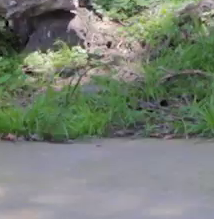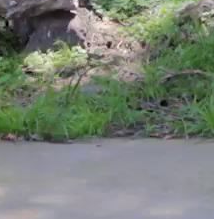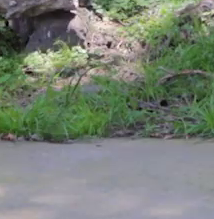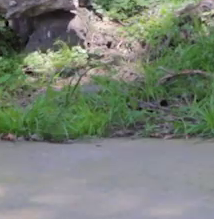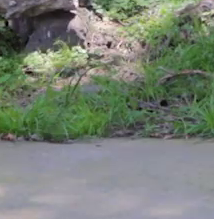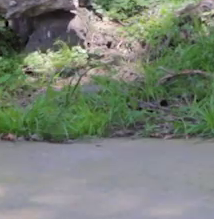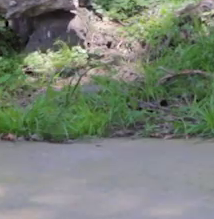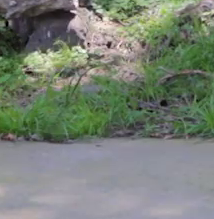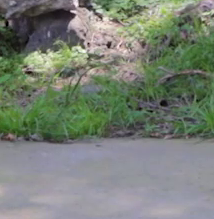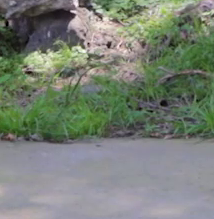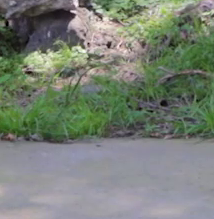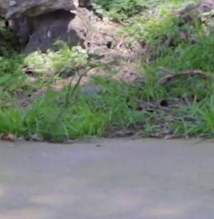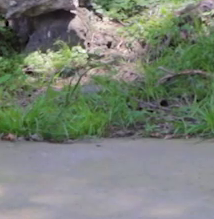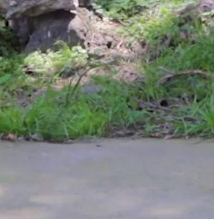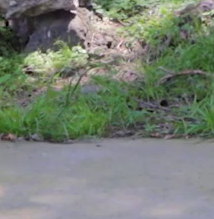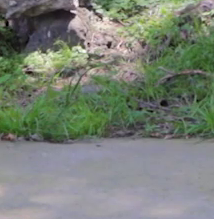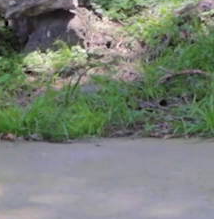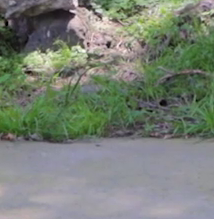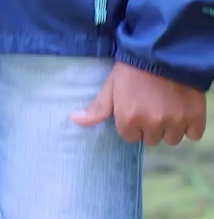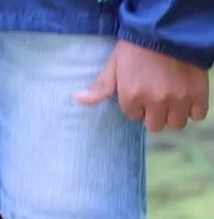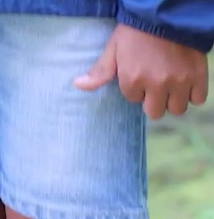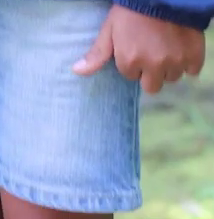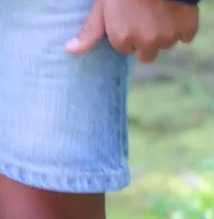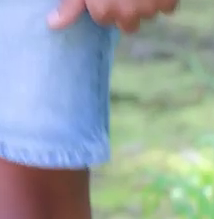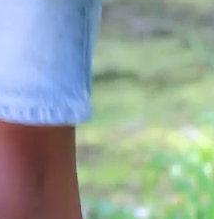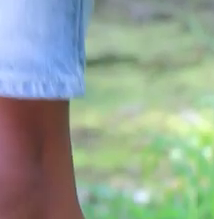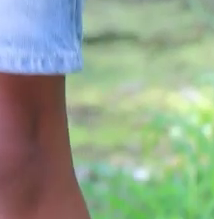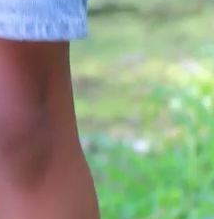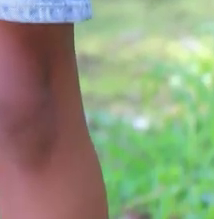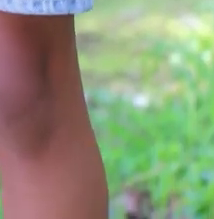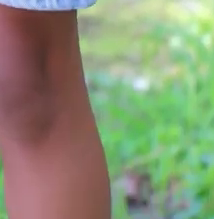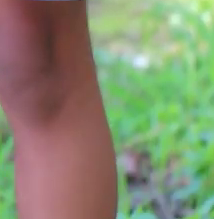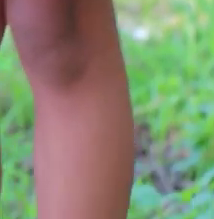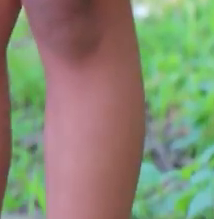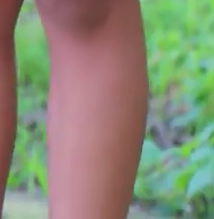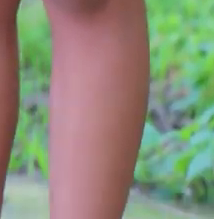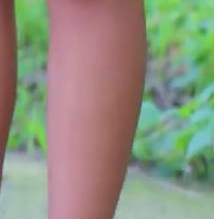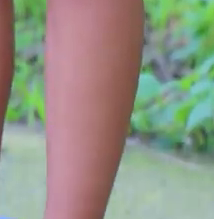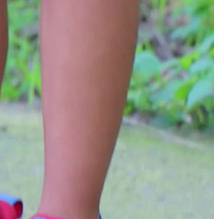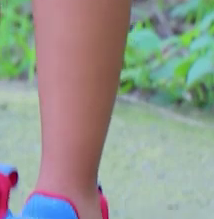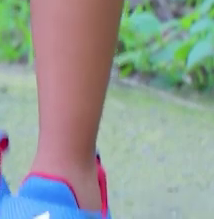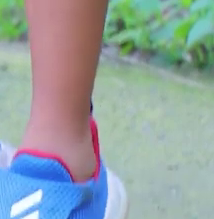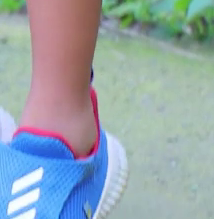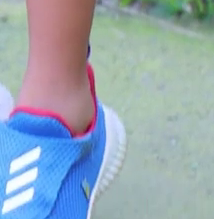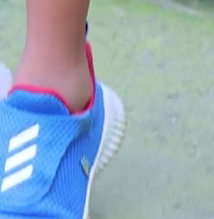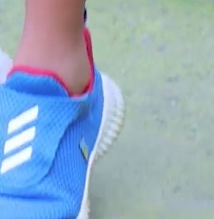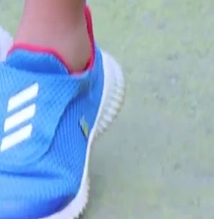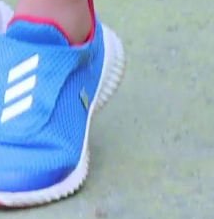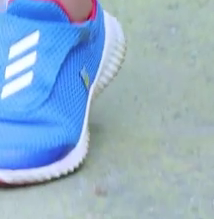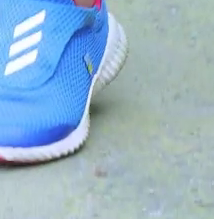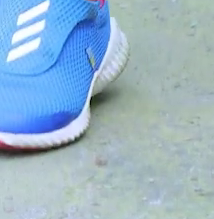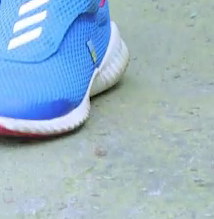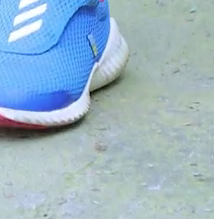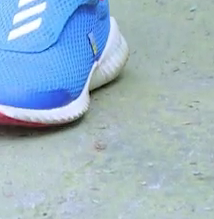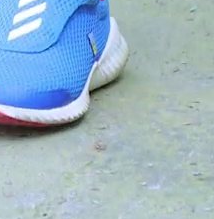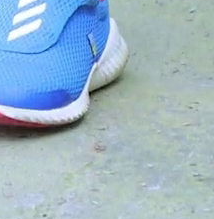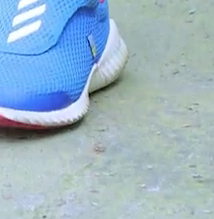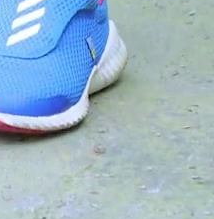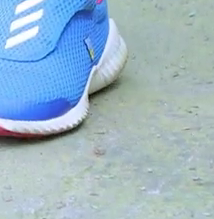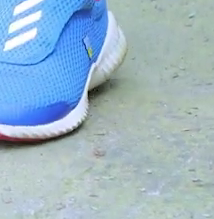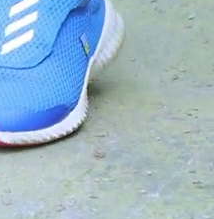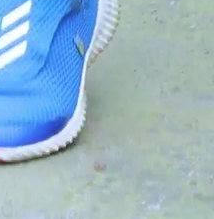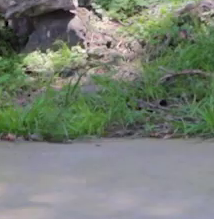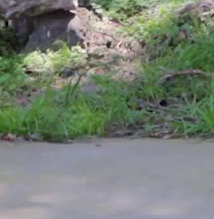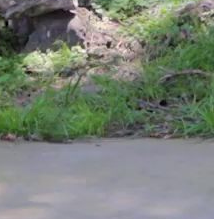Derecho, elevar nuestros talones sin flexión de rodillas, sin flexionar, cuida, no flexionar rodillas.